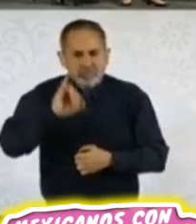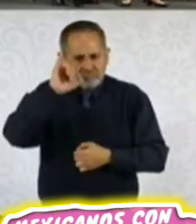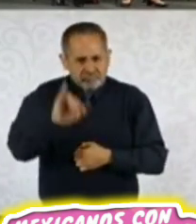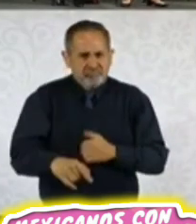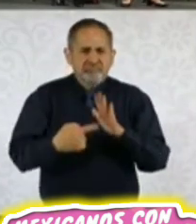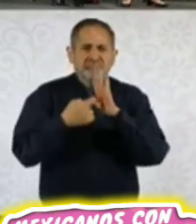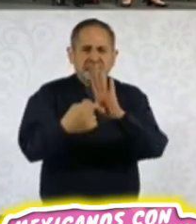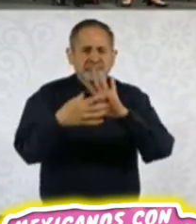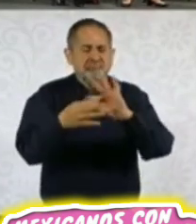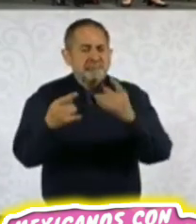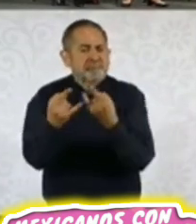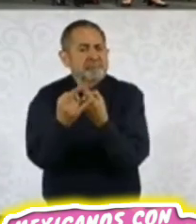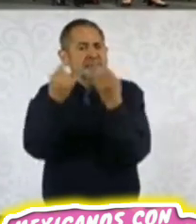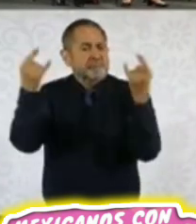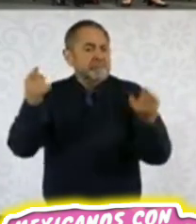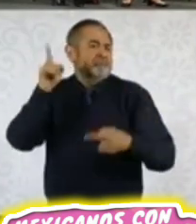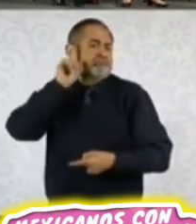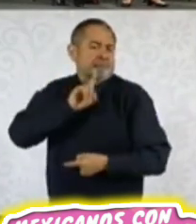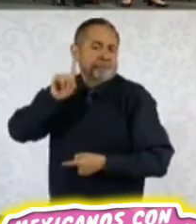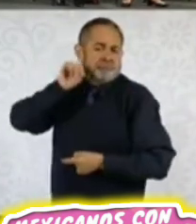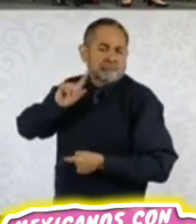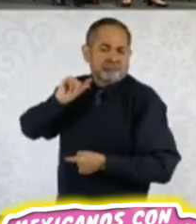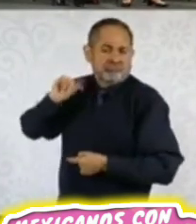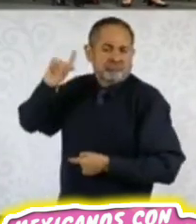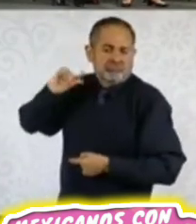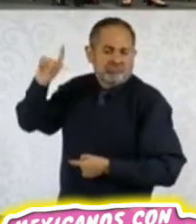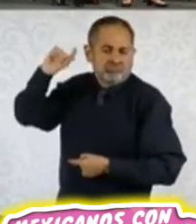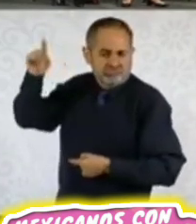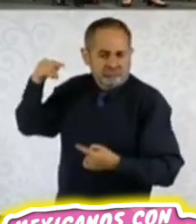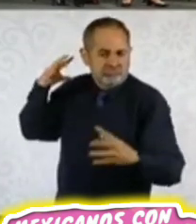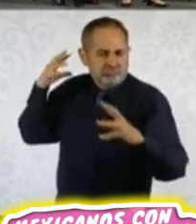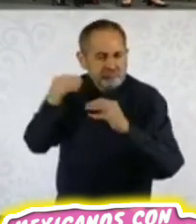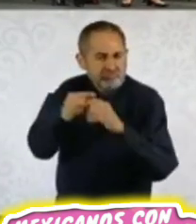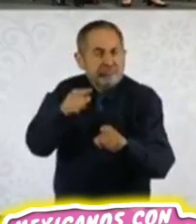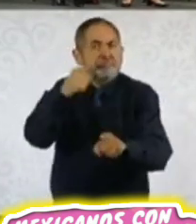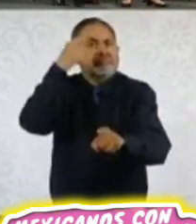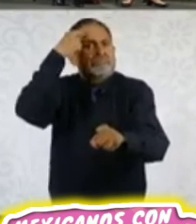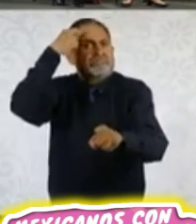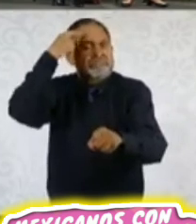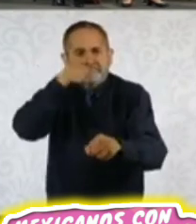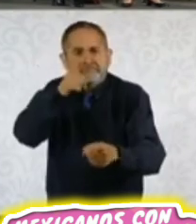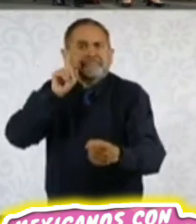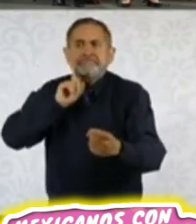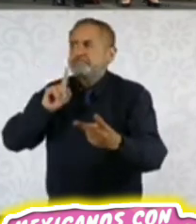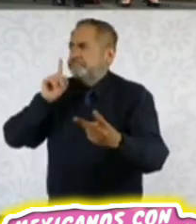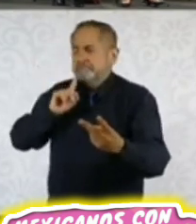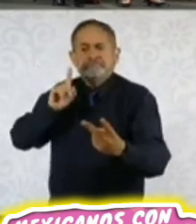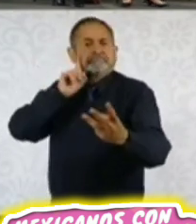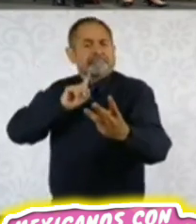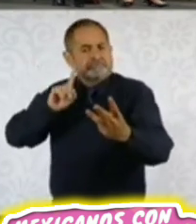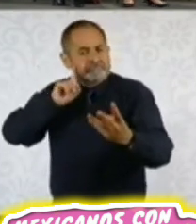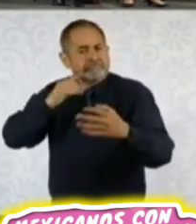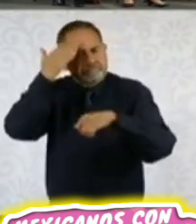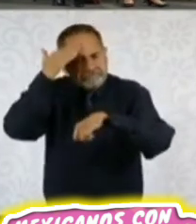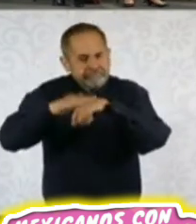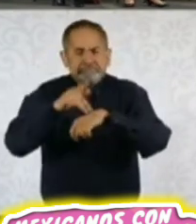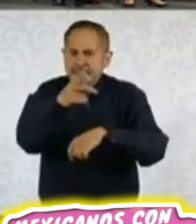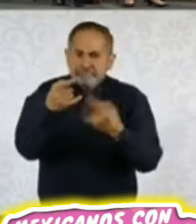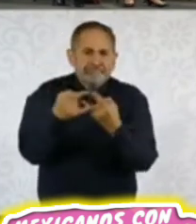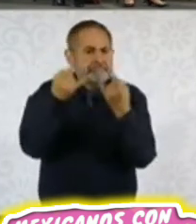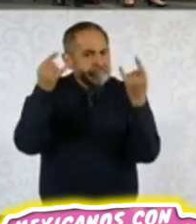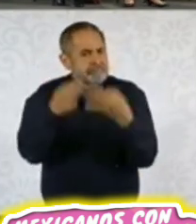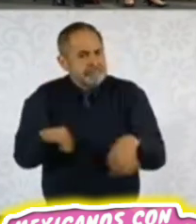sección Mujeres en la Historia, con la finalidad de hacer visible la participación de las mujeres, no solamente en